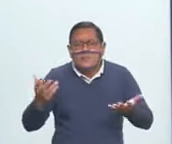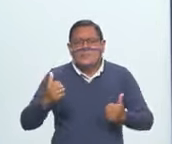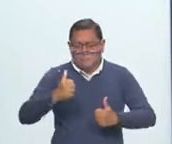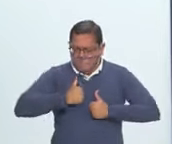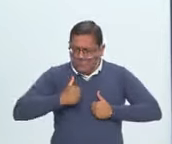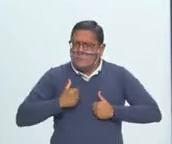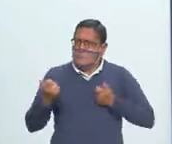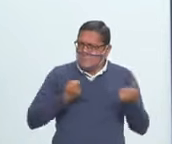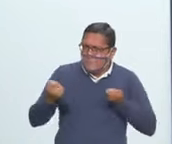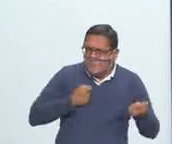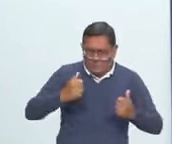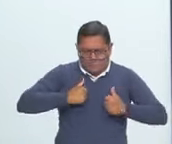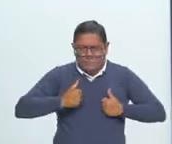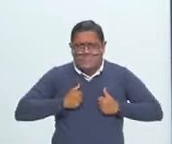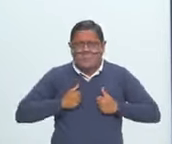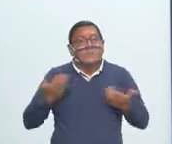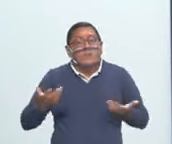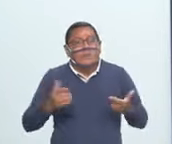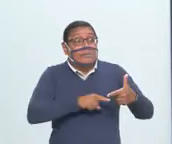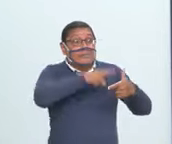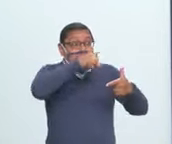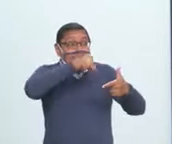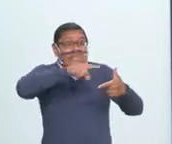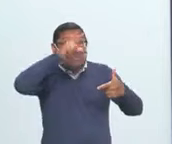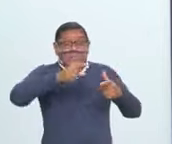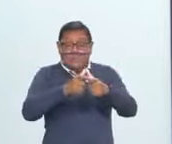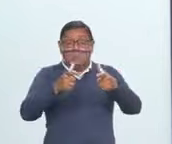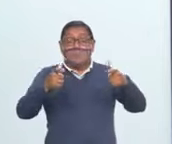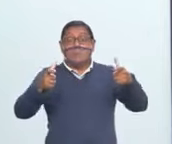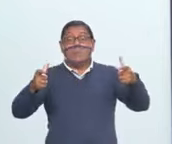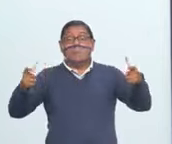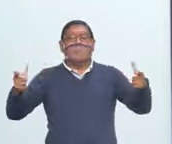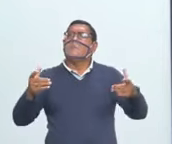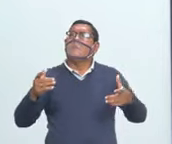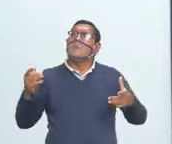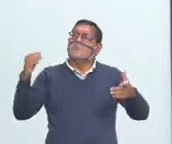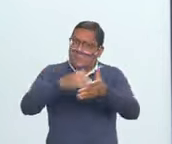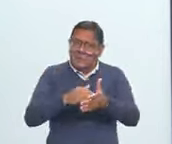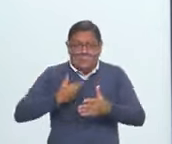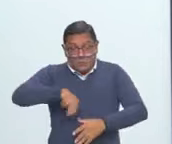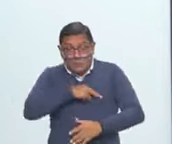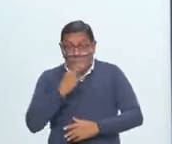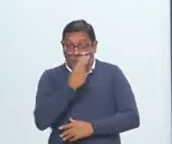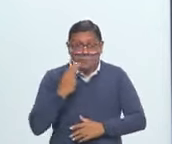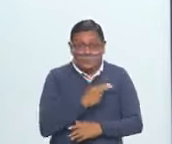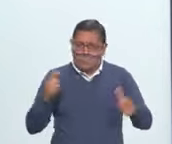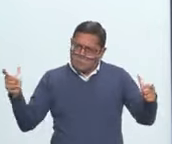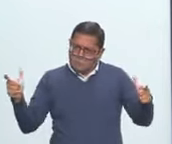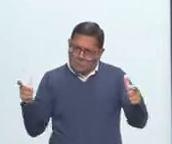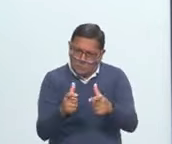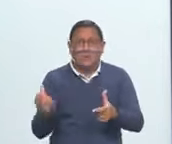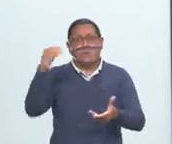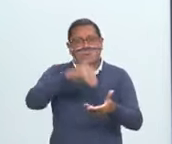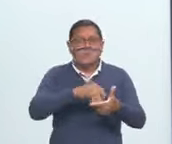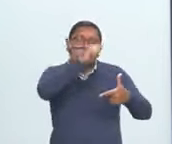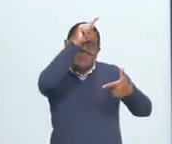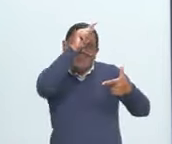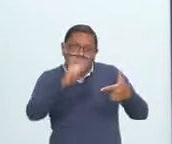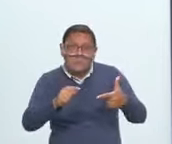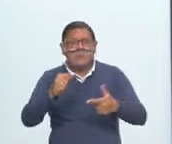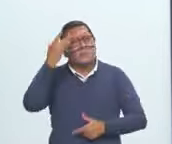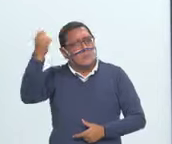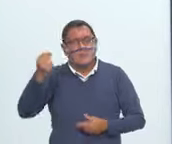autocuidado para poder bajar rápidamente esta velocidad de contagio porque sin duda estamos creciendo de manera